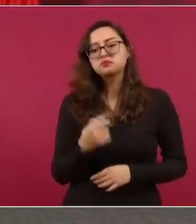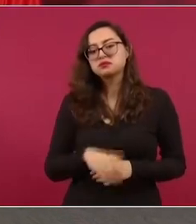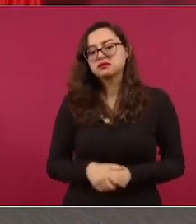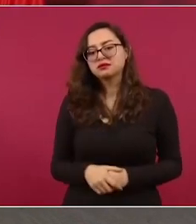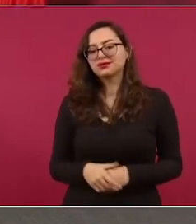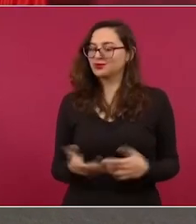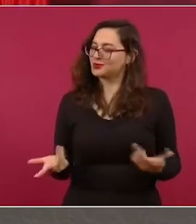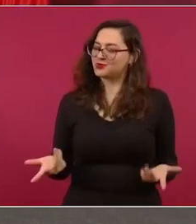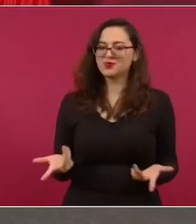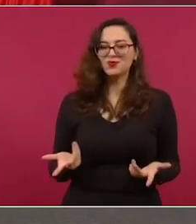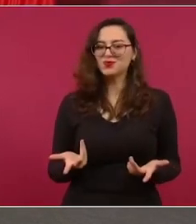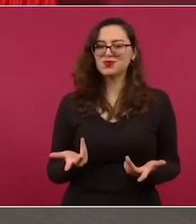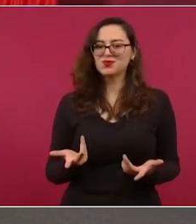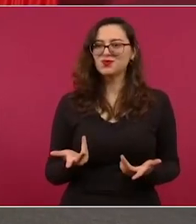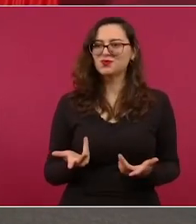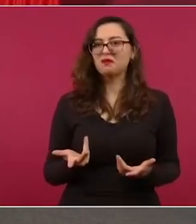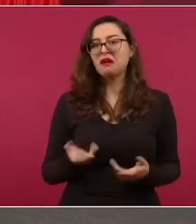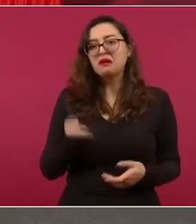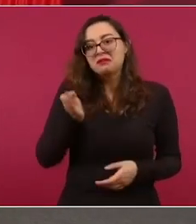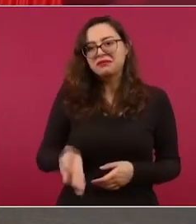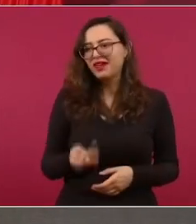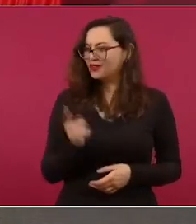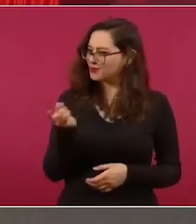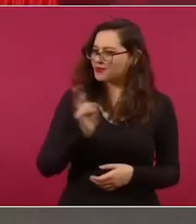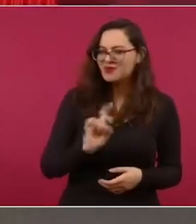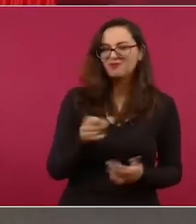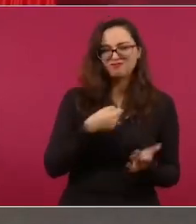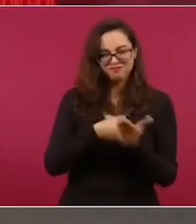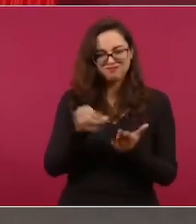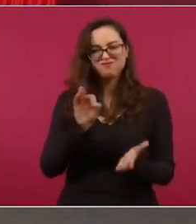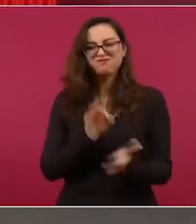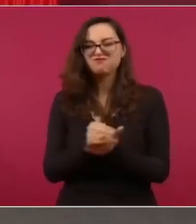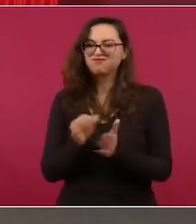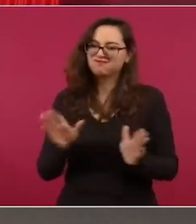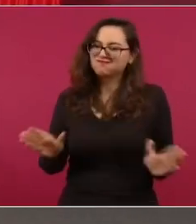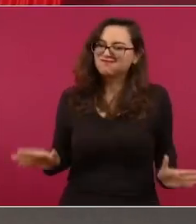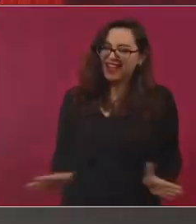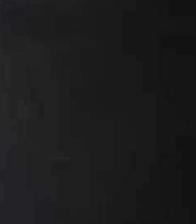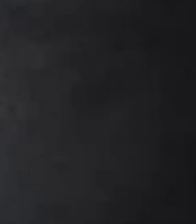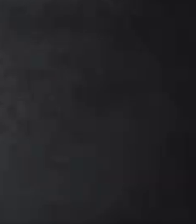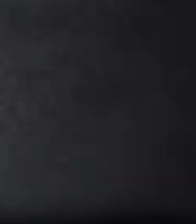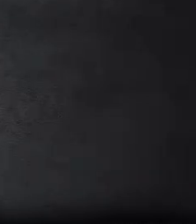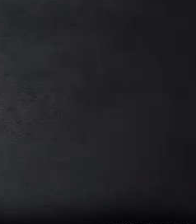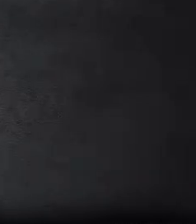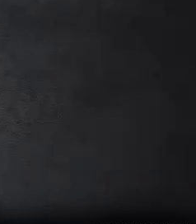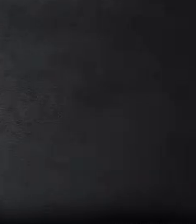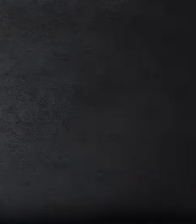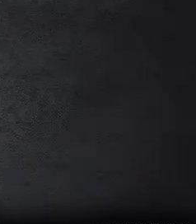no sabe rendirse. Ánimo.